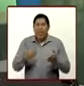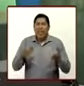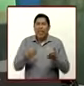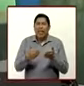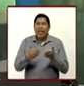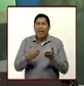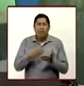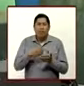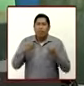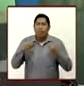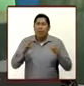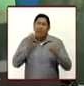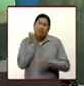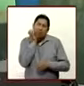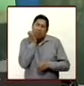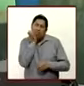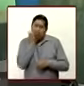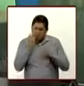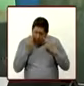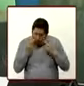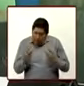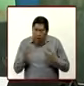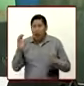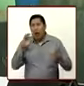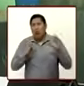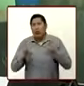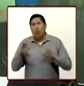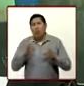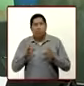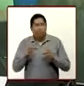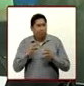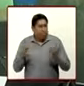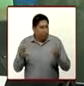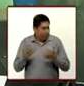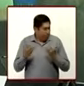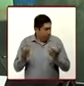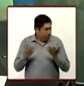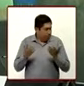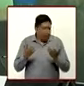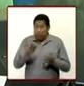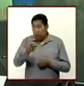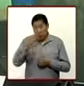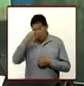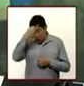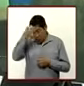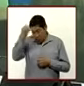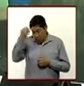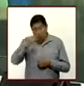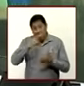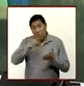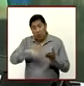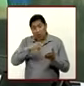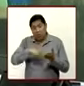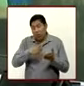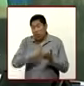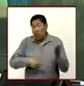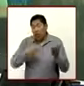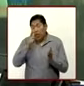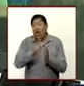le invita a usted a que vaya, vea, busque y pues dé también usted sugerencias de lectura. ¿Qué le